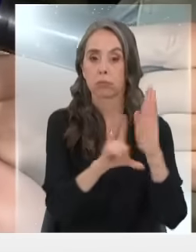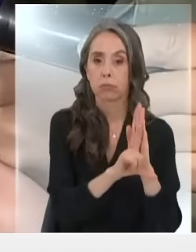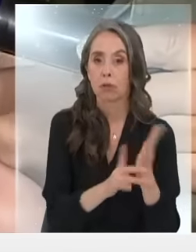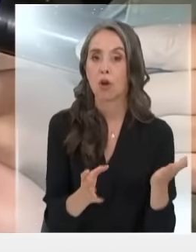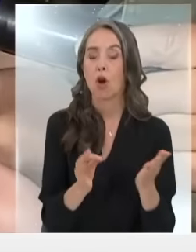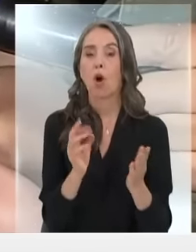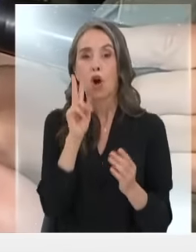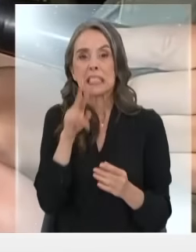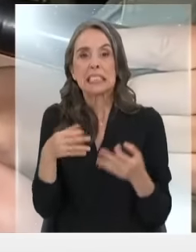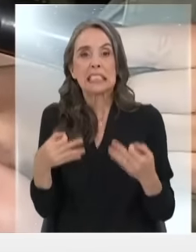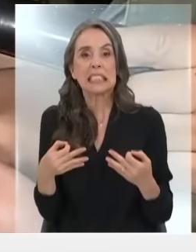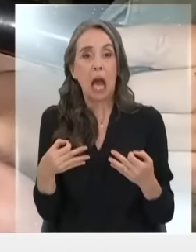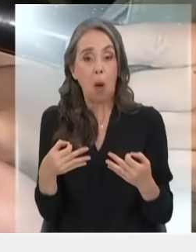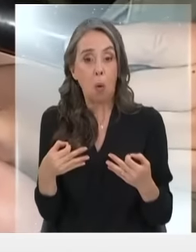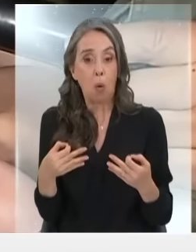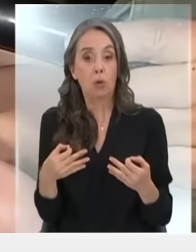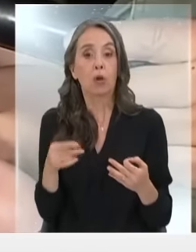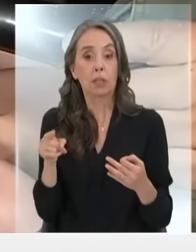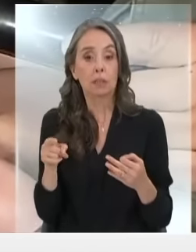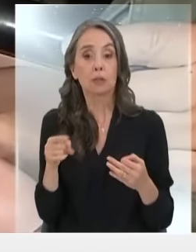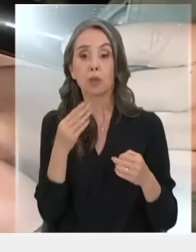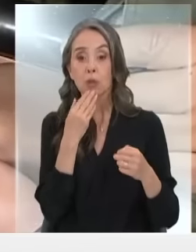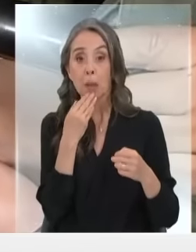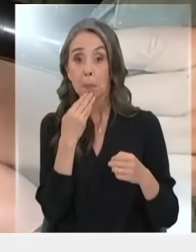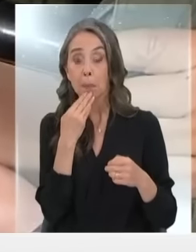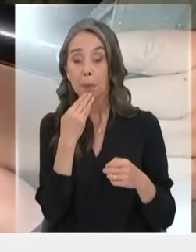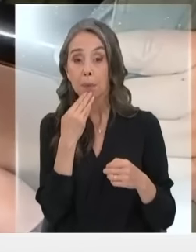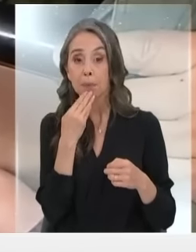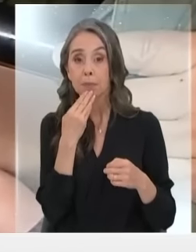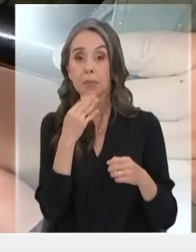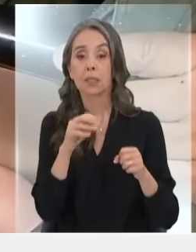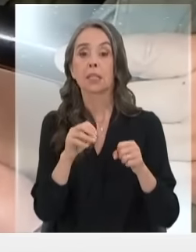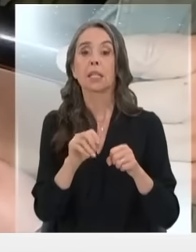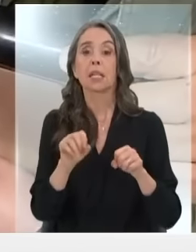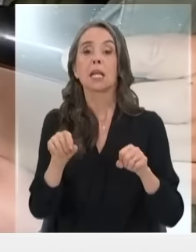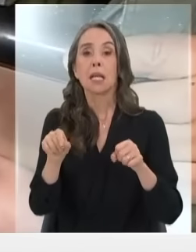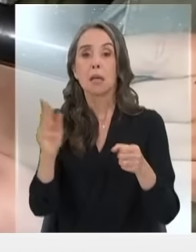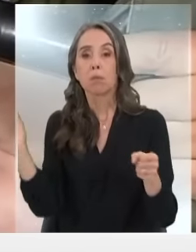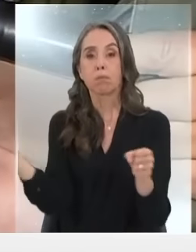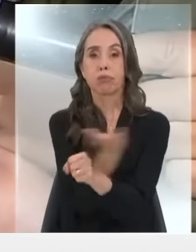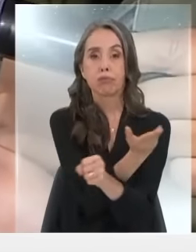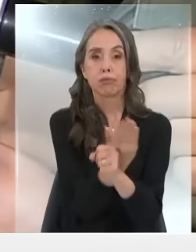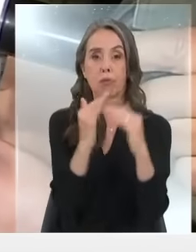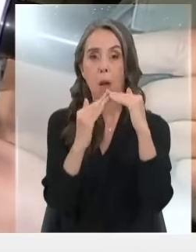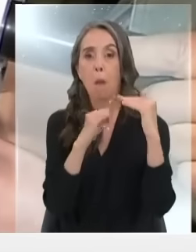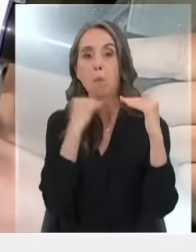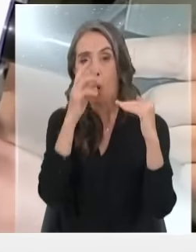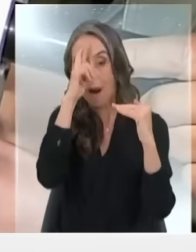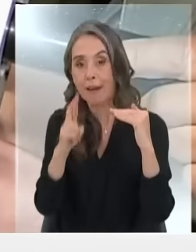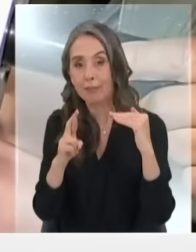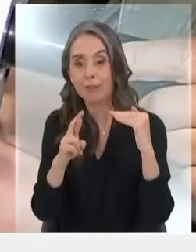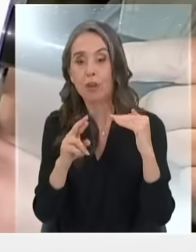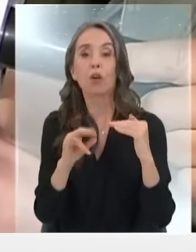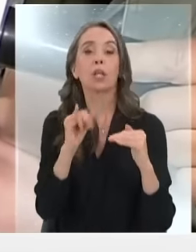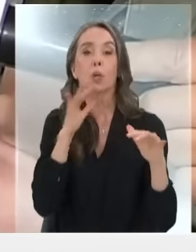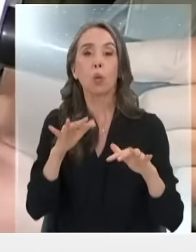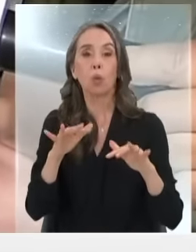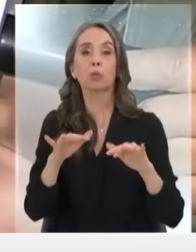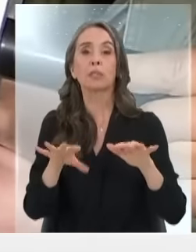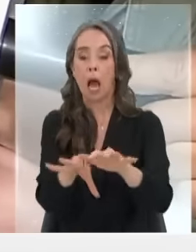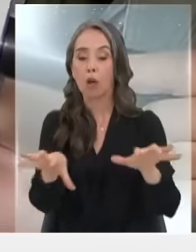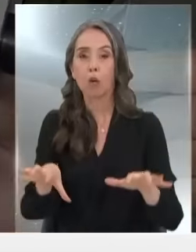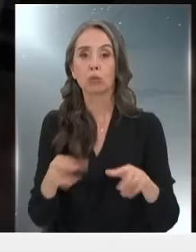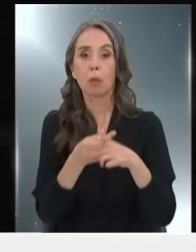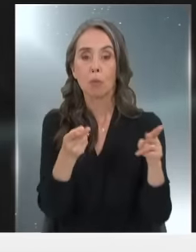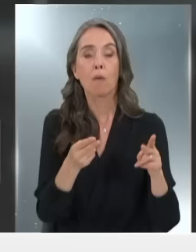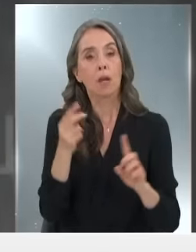también inseguridad. Eso va acompañado no solamente de destrucción de mausoleos, sino también de utilización de mobiliario público, y por lo tanto vamos a